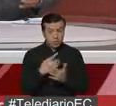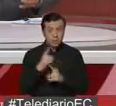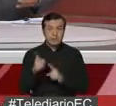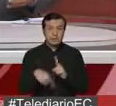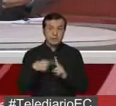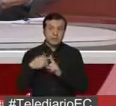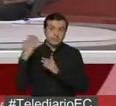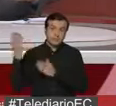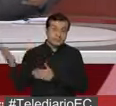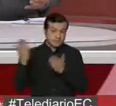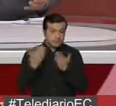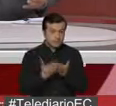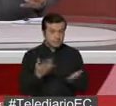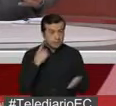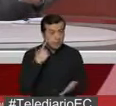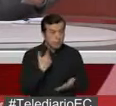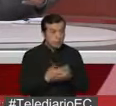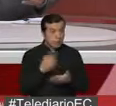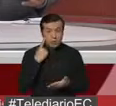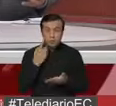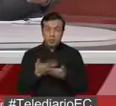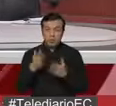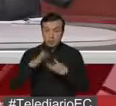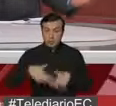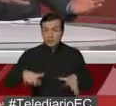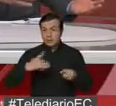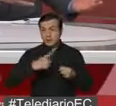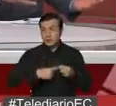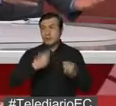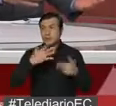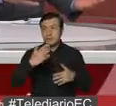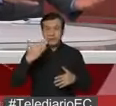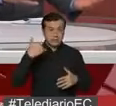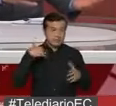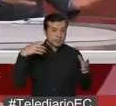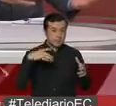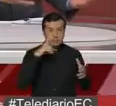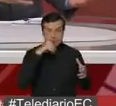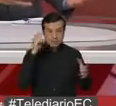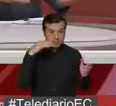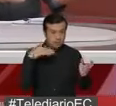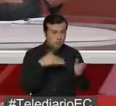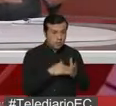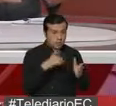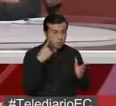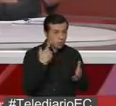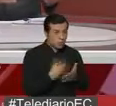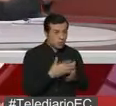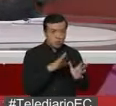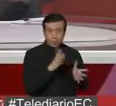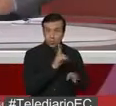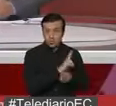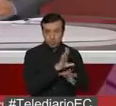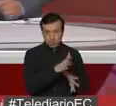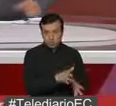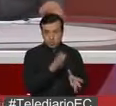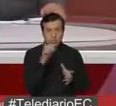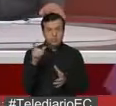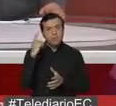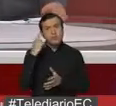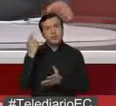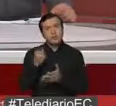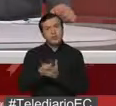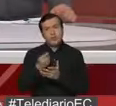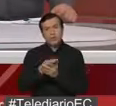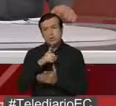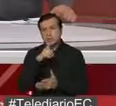para poder realizar pruebas en la capital. Si ya se tiene un lote de 100.000 pruebas que no han sido utilizados, se está pensando en adquirir